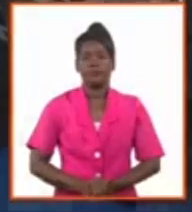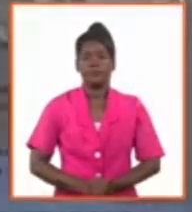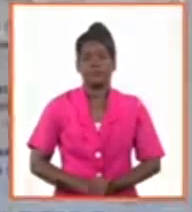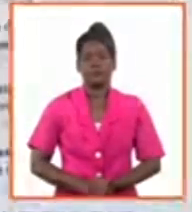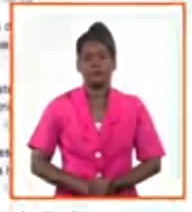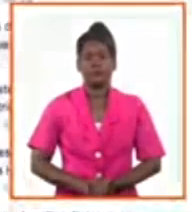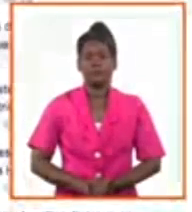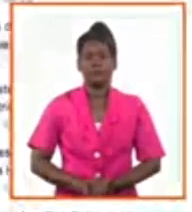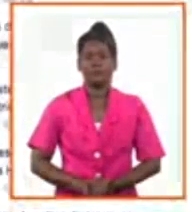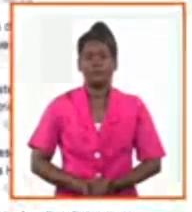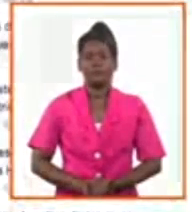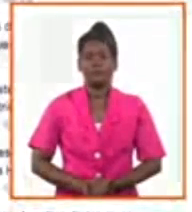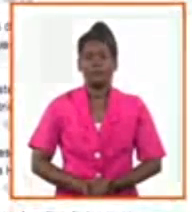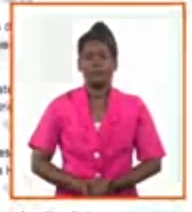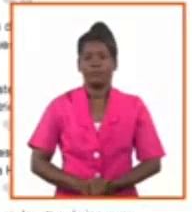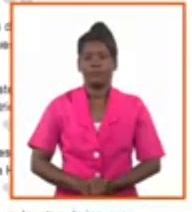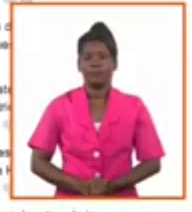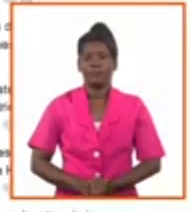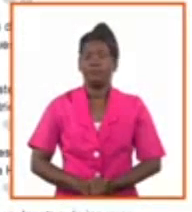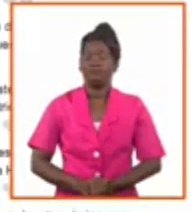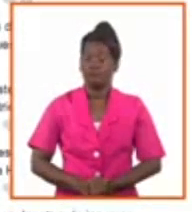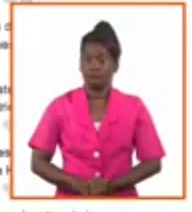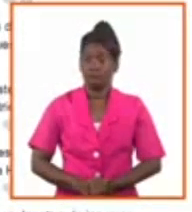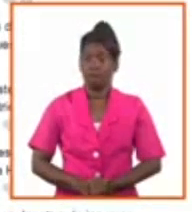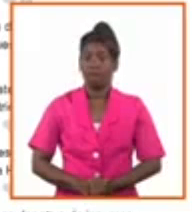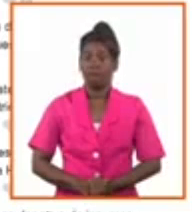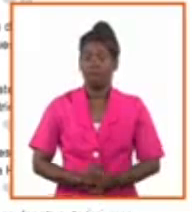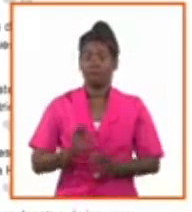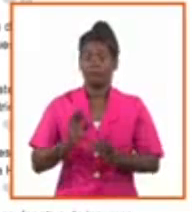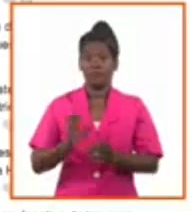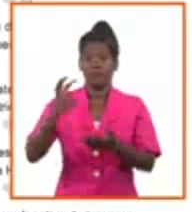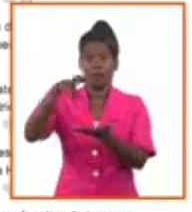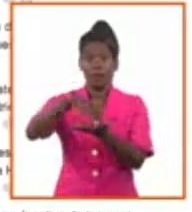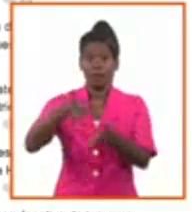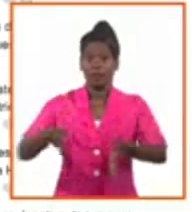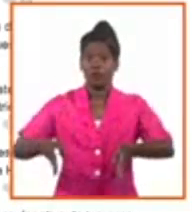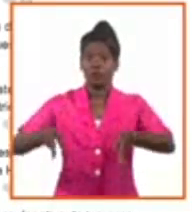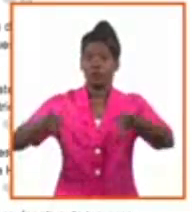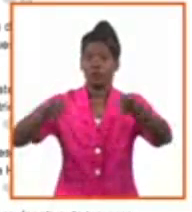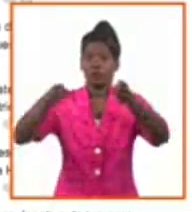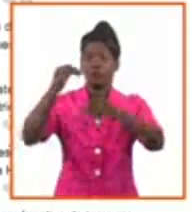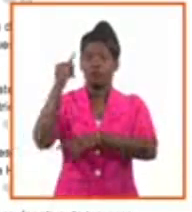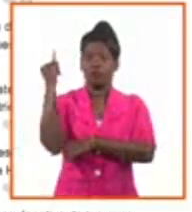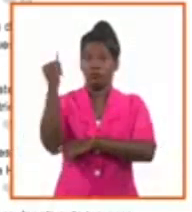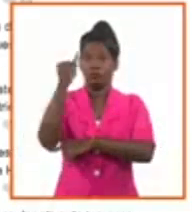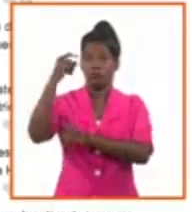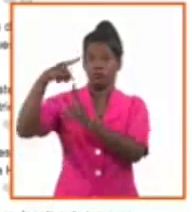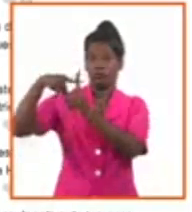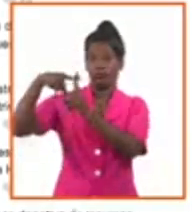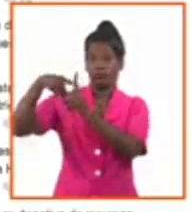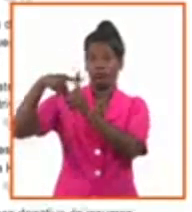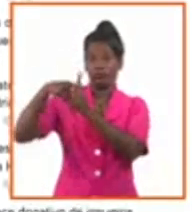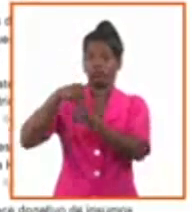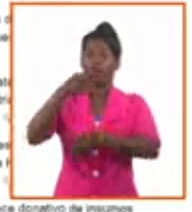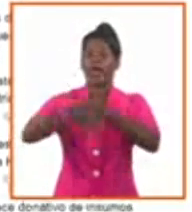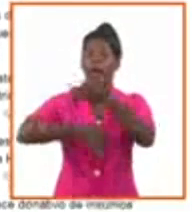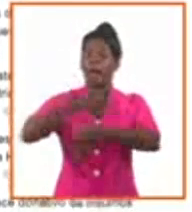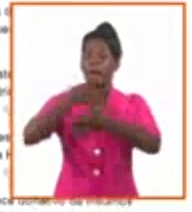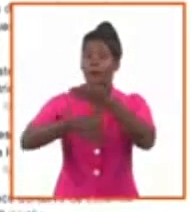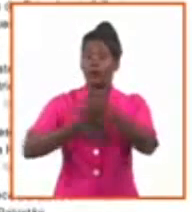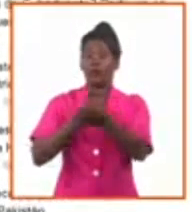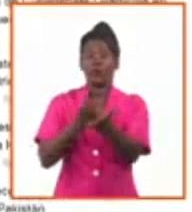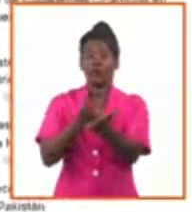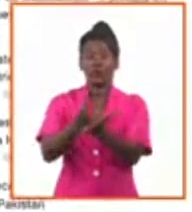de la Televisión Cubana. Bueno, a propósito, el Instituto de Meteorología esta tarde señalaba que se mantendrán las lluvias